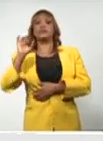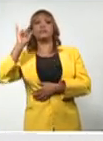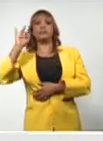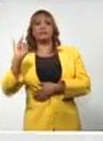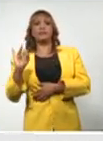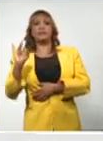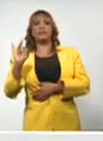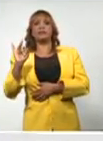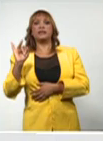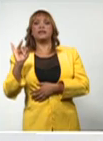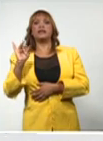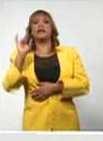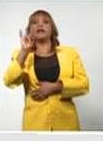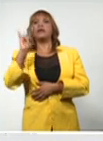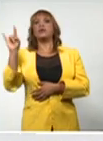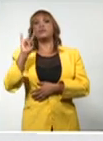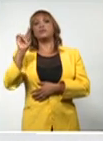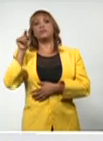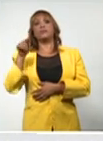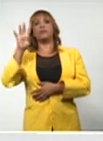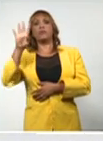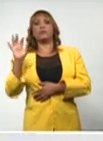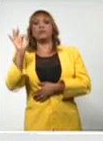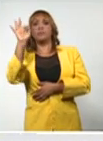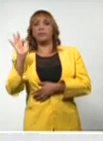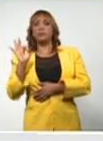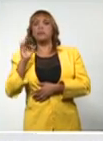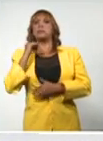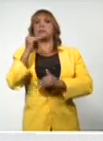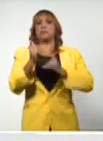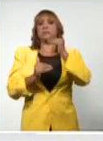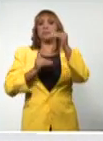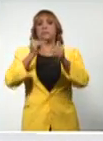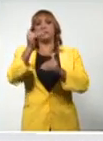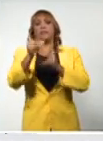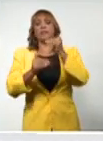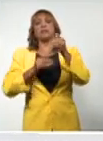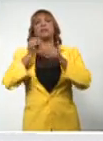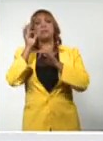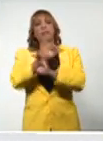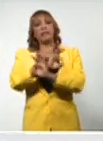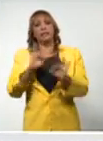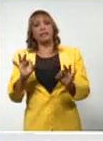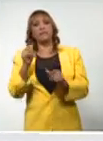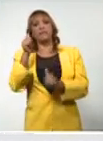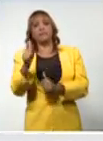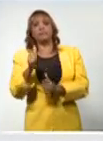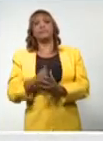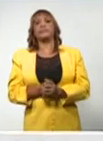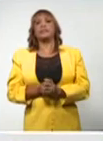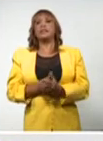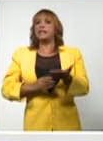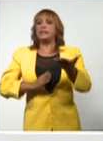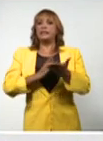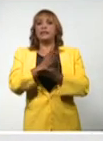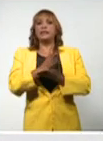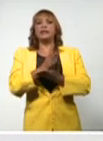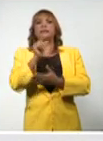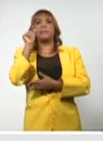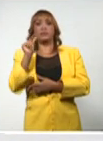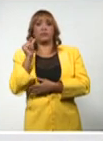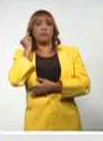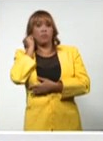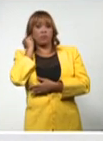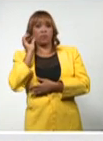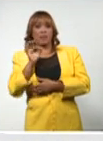el 99,4% con una evolución clínica estable, y se mantiene la paciente de La Habana que